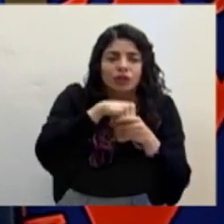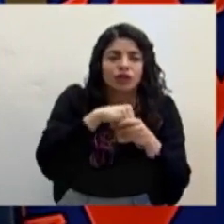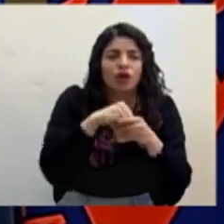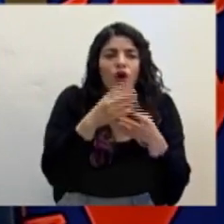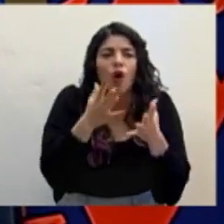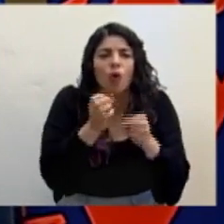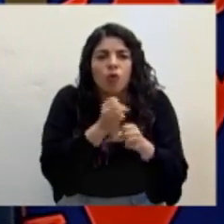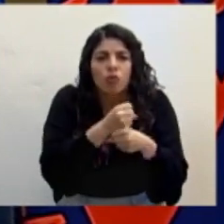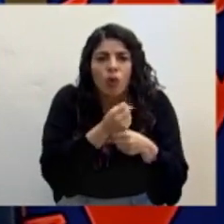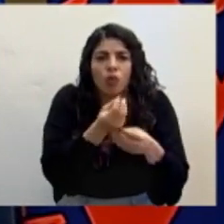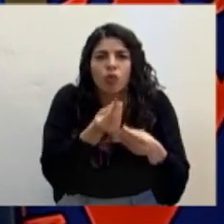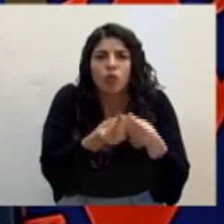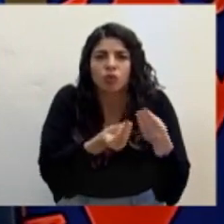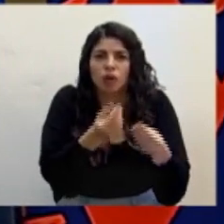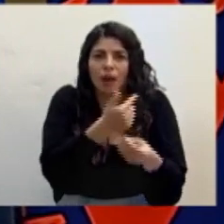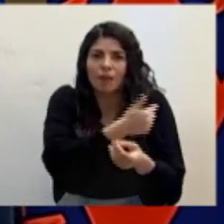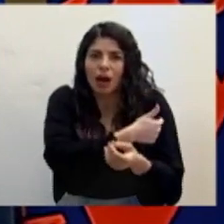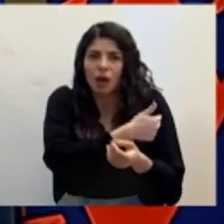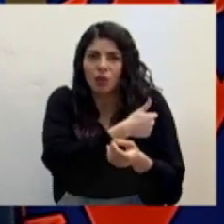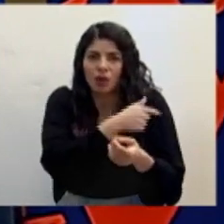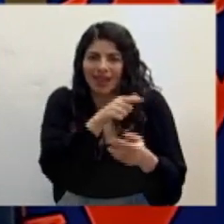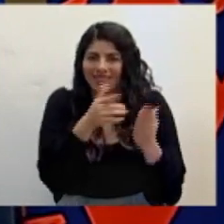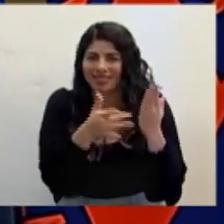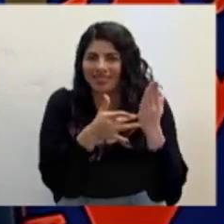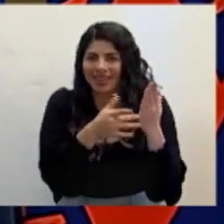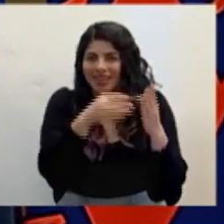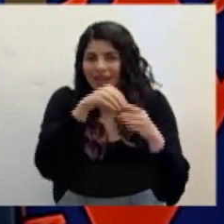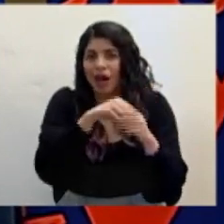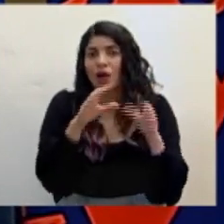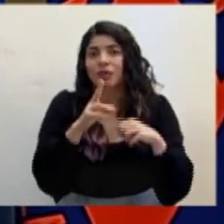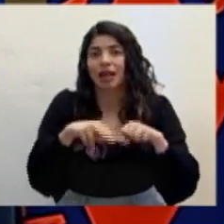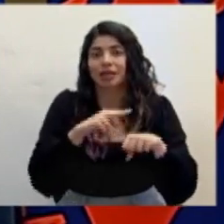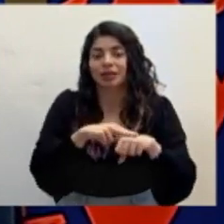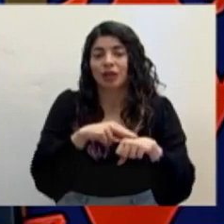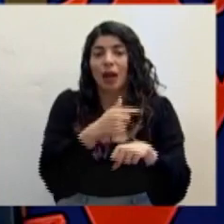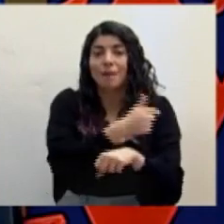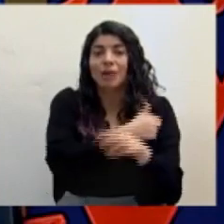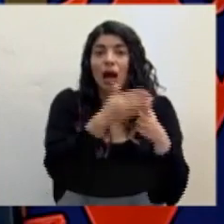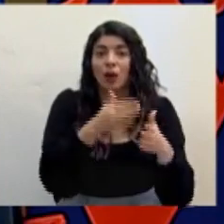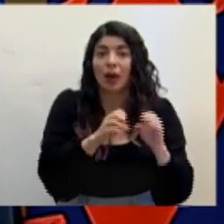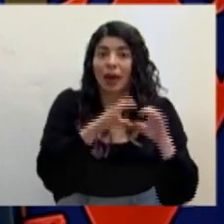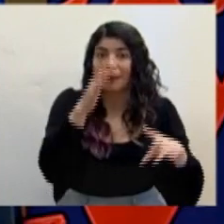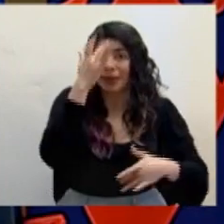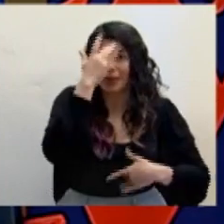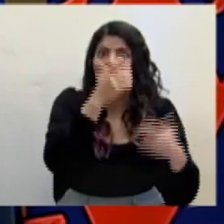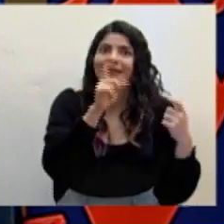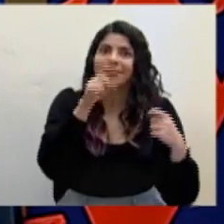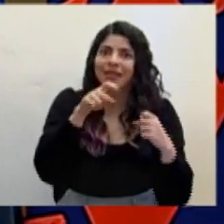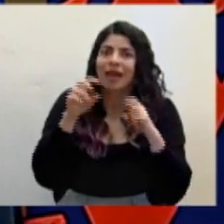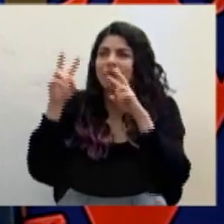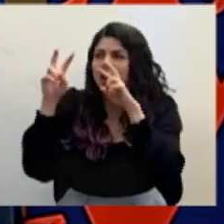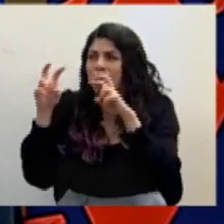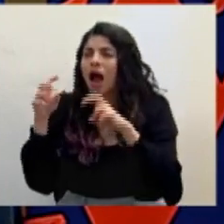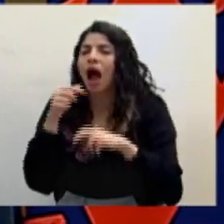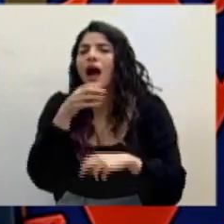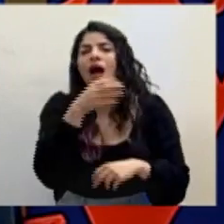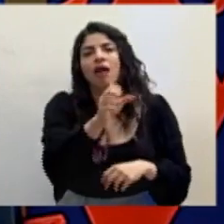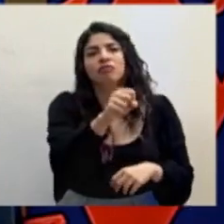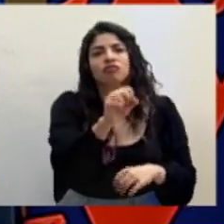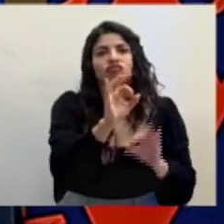fabricación de la vacuna, que formaron parte de los elementos que analizó la Comisión Nacional de Vacunación y Epidemiología para recomendar la vacuna de